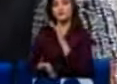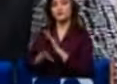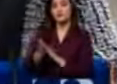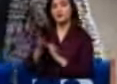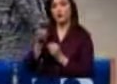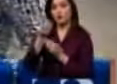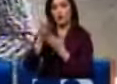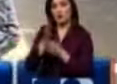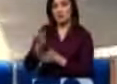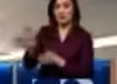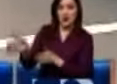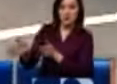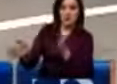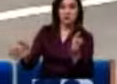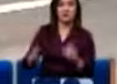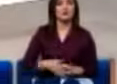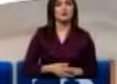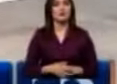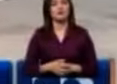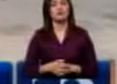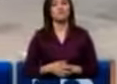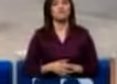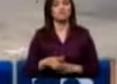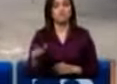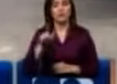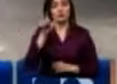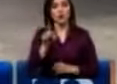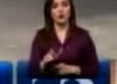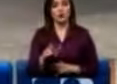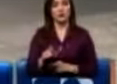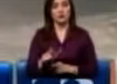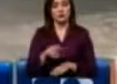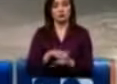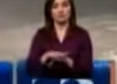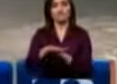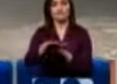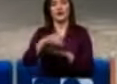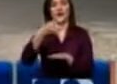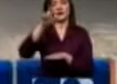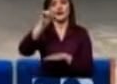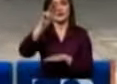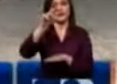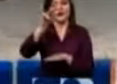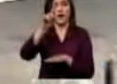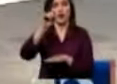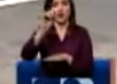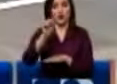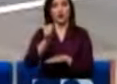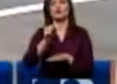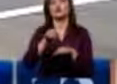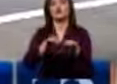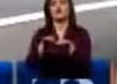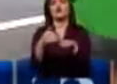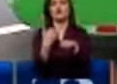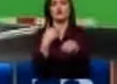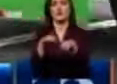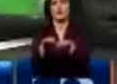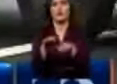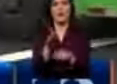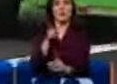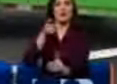girar. Sí, perfectamente. Oía uno de los señores que usted entrevistó que decía que va a la Granados. Desde las 7:30, 8:30 tenemos un contraflujo activo que permite